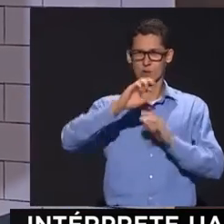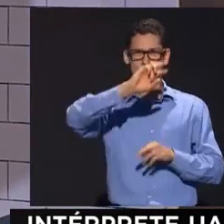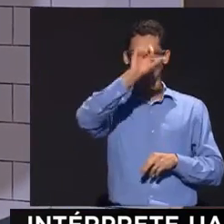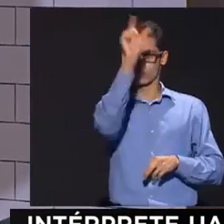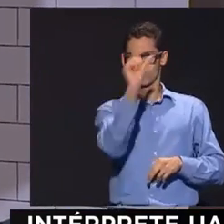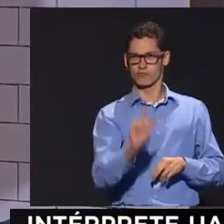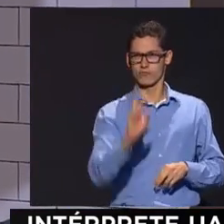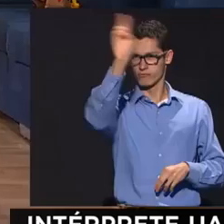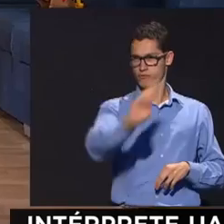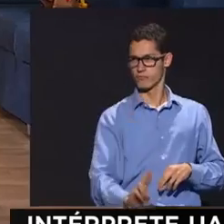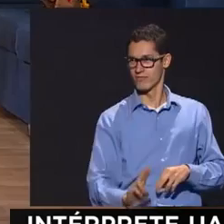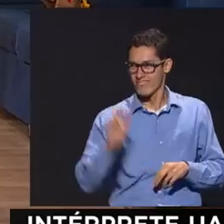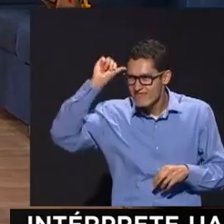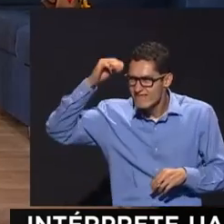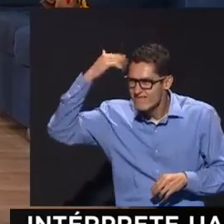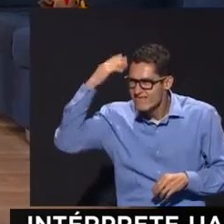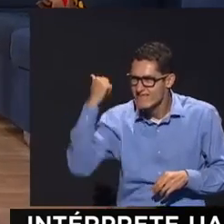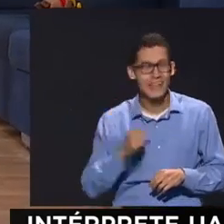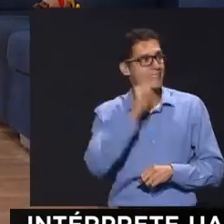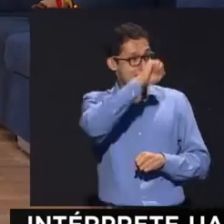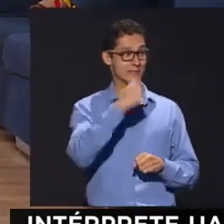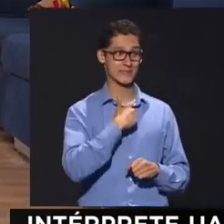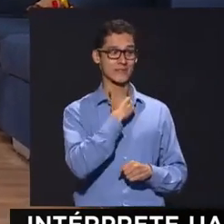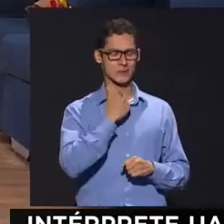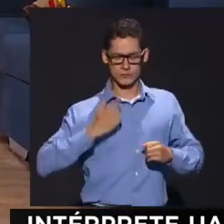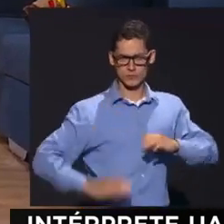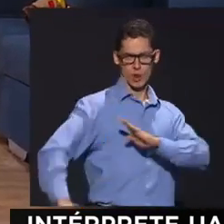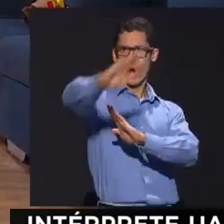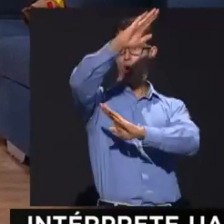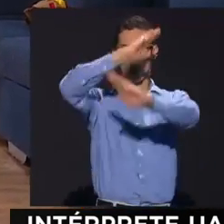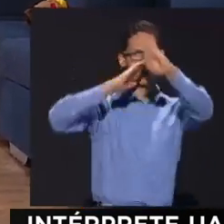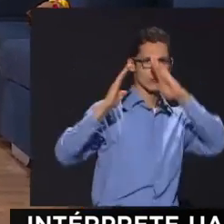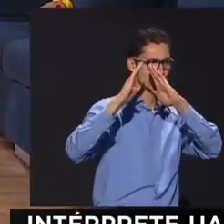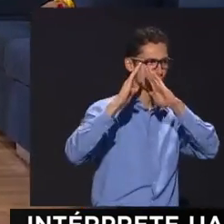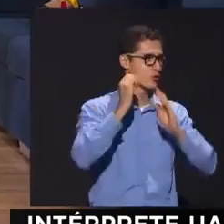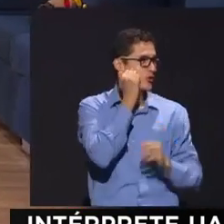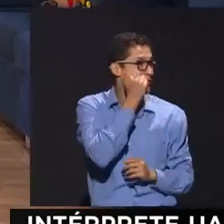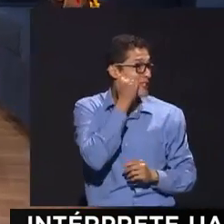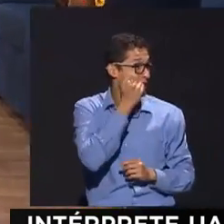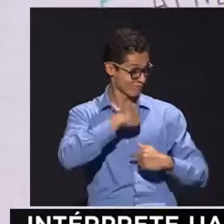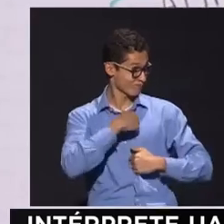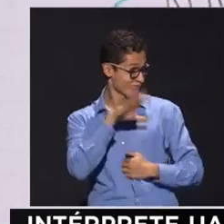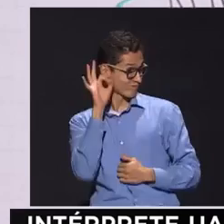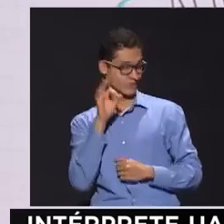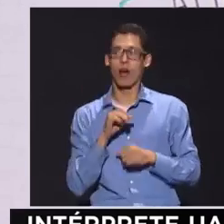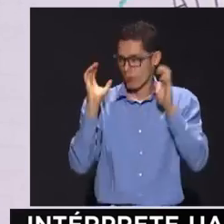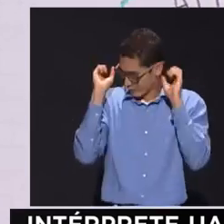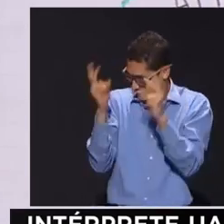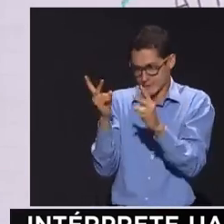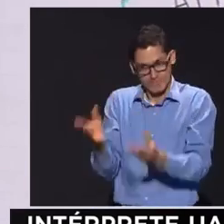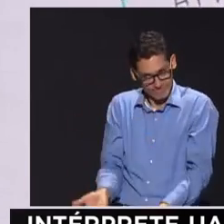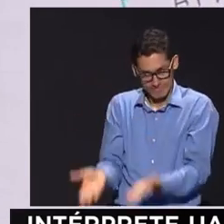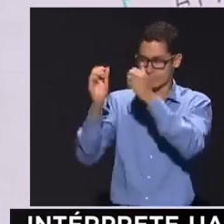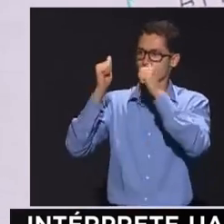pero entonces van a hacer a la versión tuya listo para bueno entonces cuando hablamos de este tipo de actividades siempre pensamos